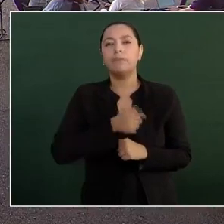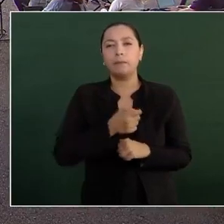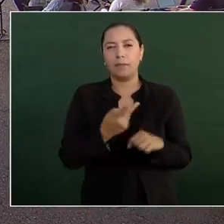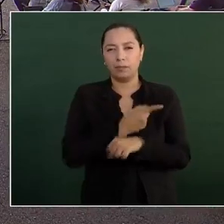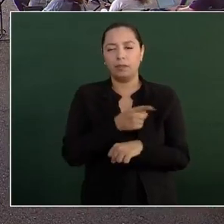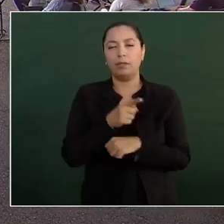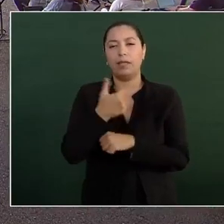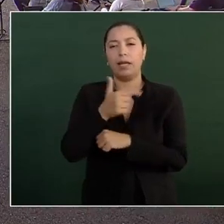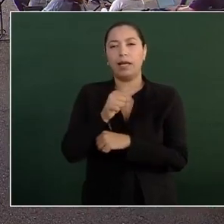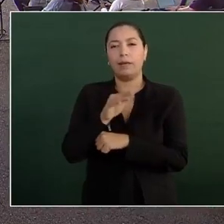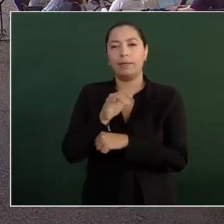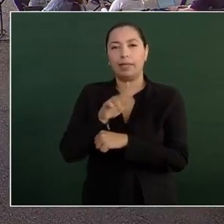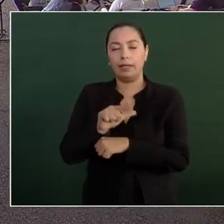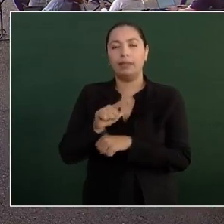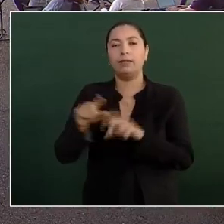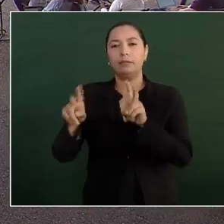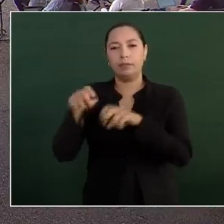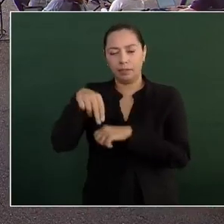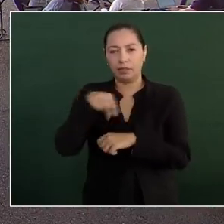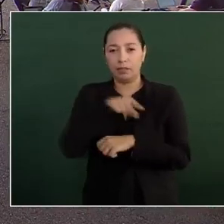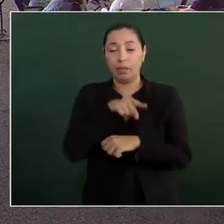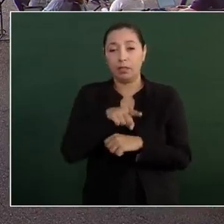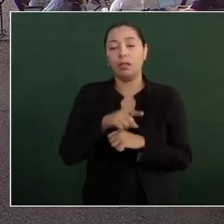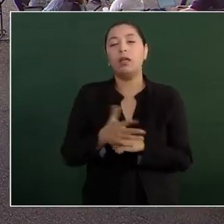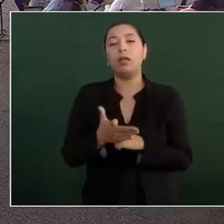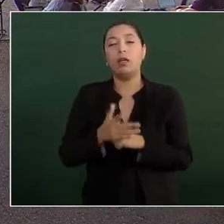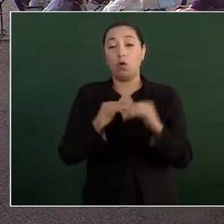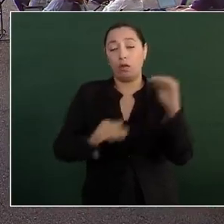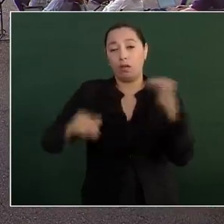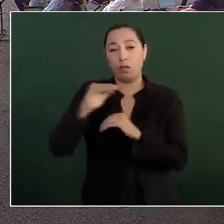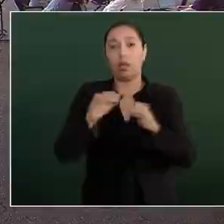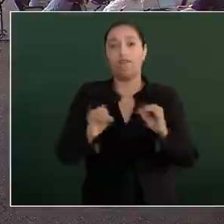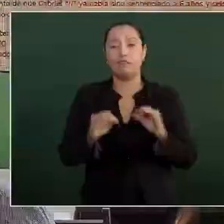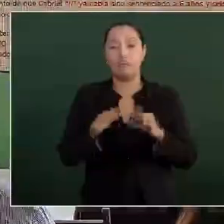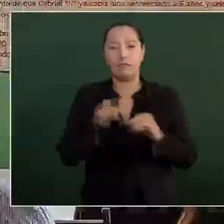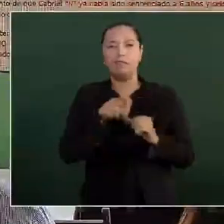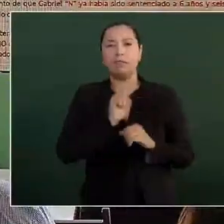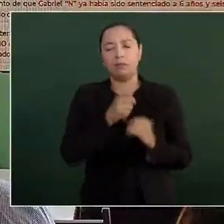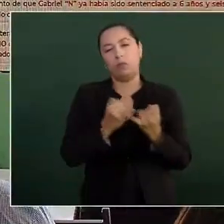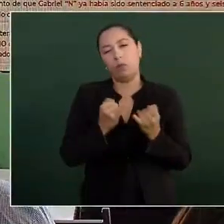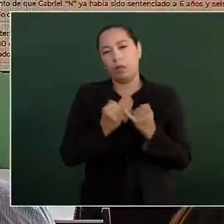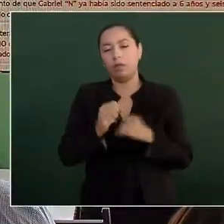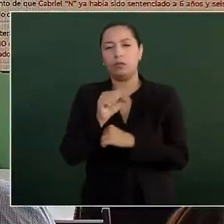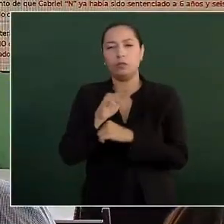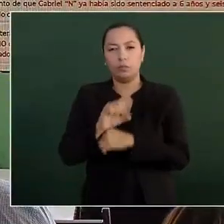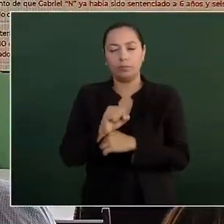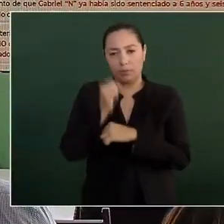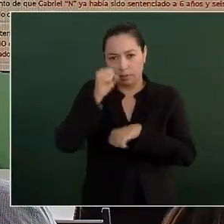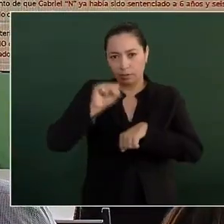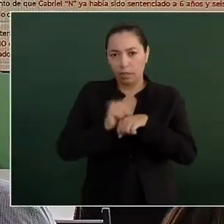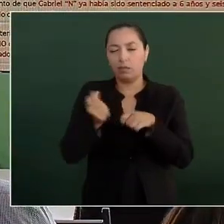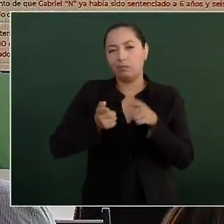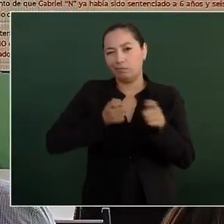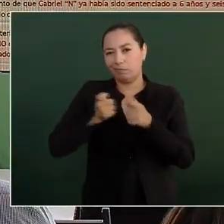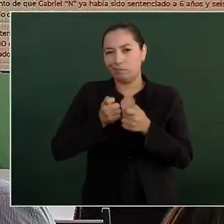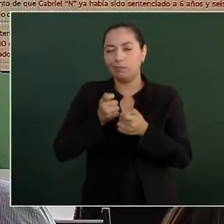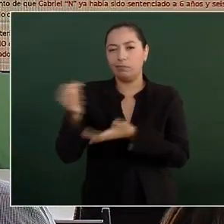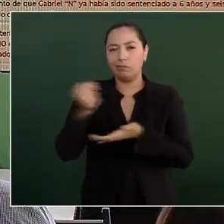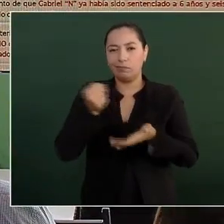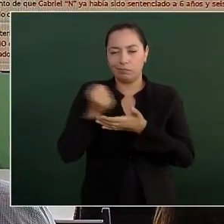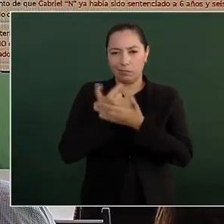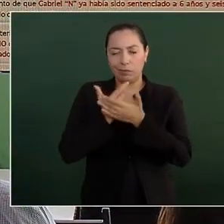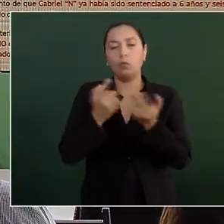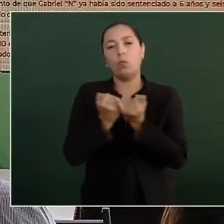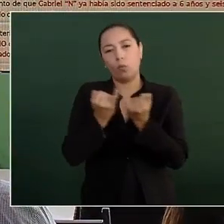Gabriel N., él fue oficial mayor de la Secretaría de Educación de Veracruz, subsecretario de Finanzas y de Administración, así como secretario